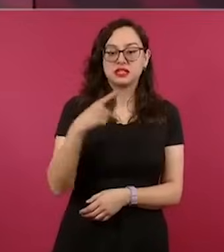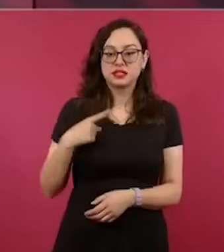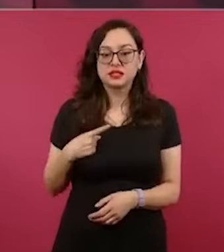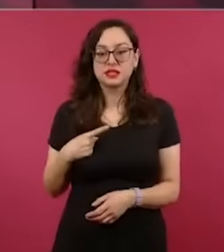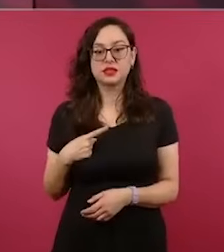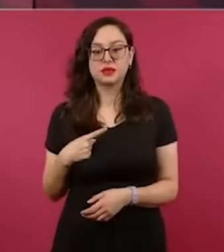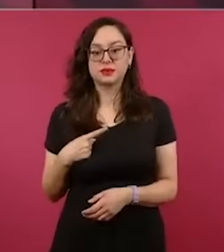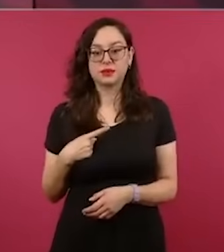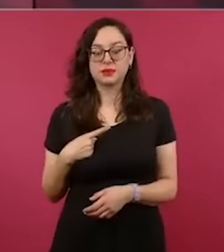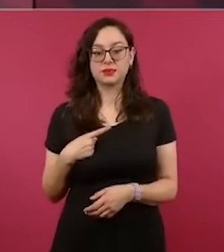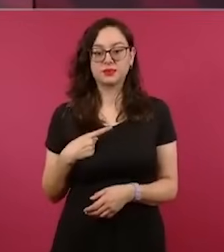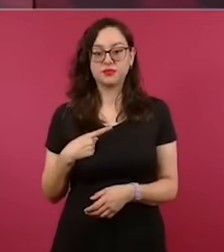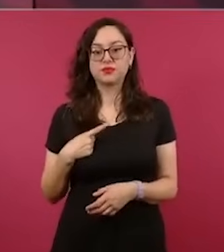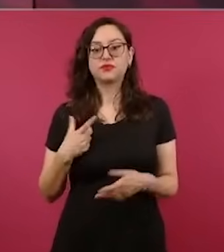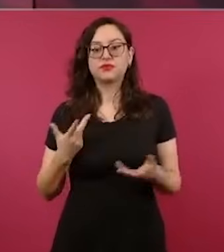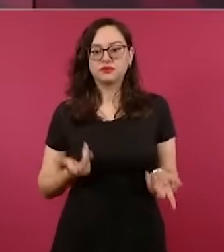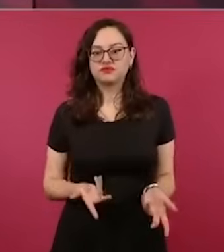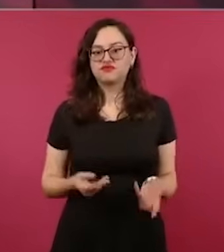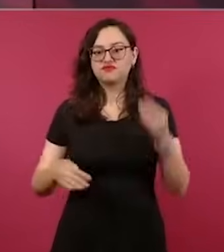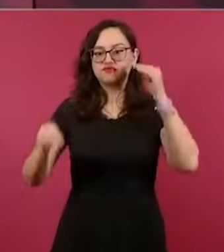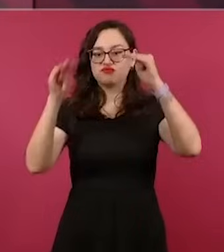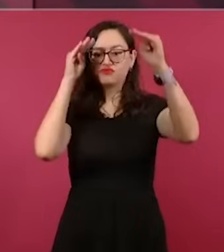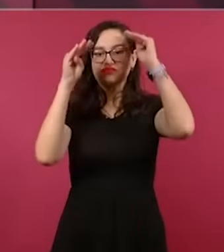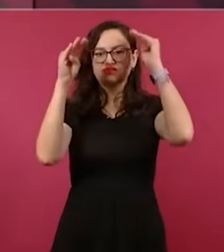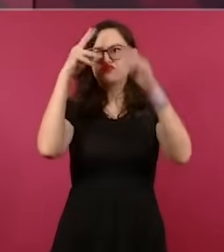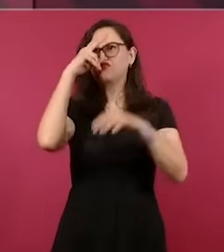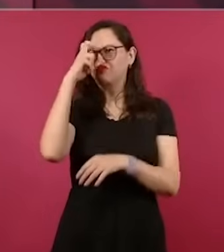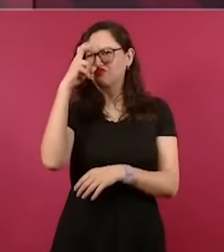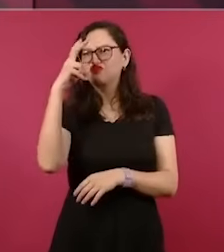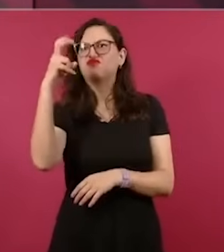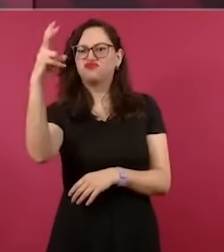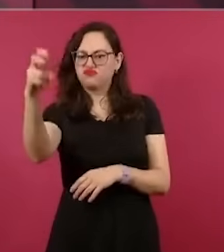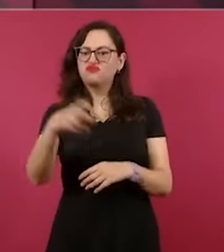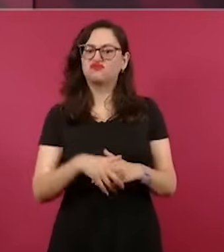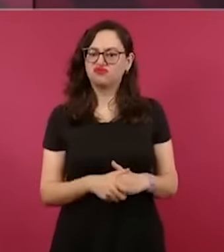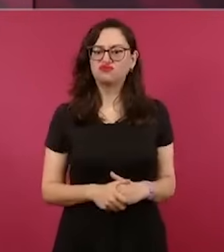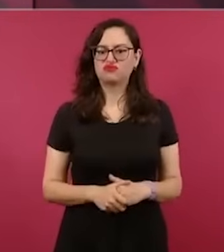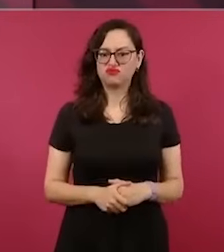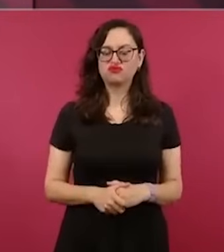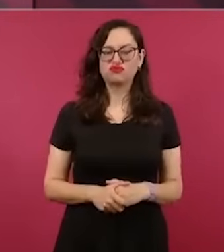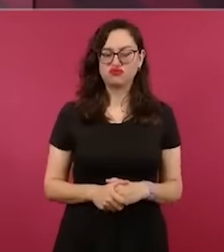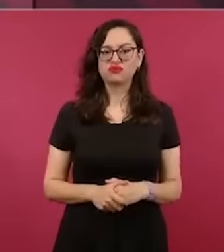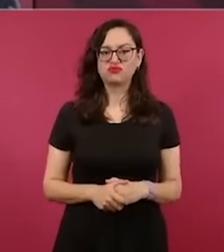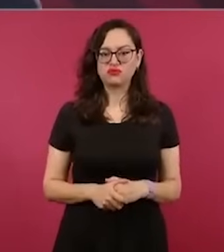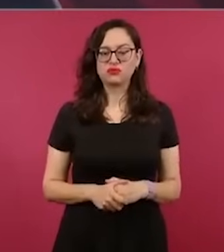buscar la utopía, y como decía